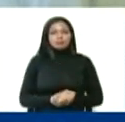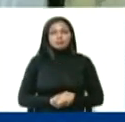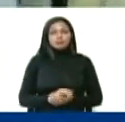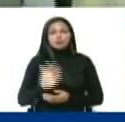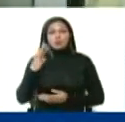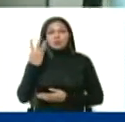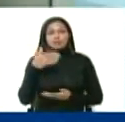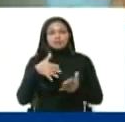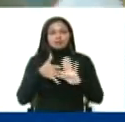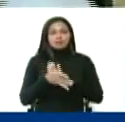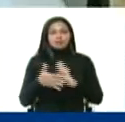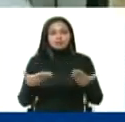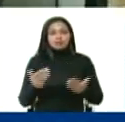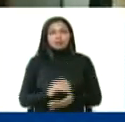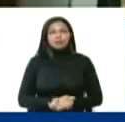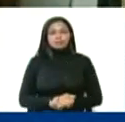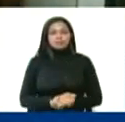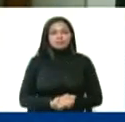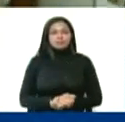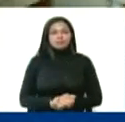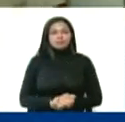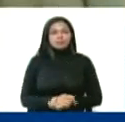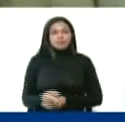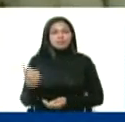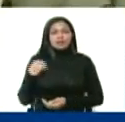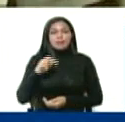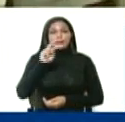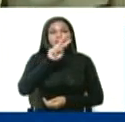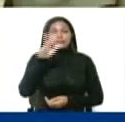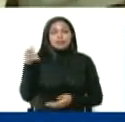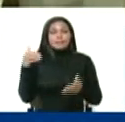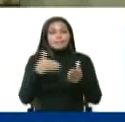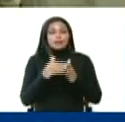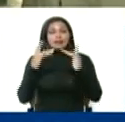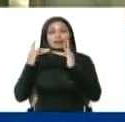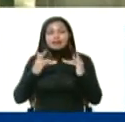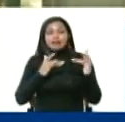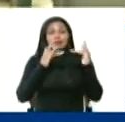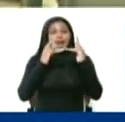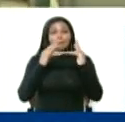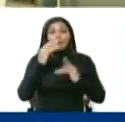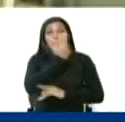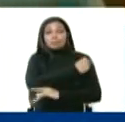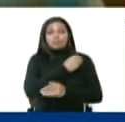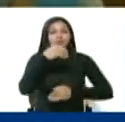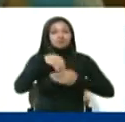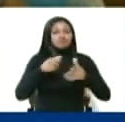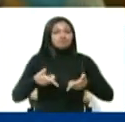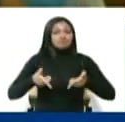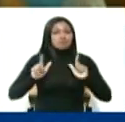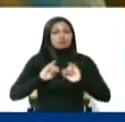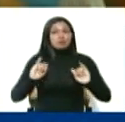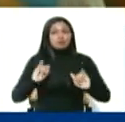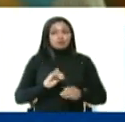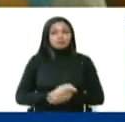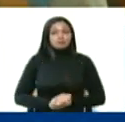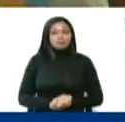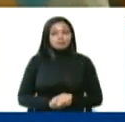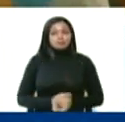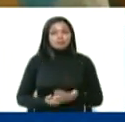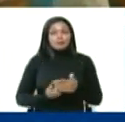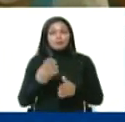clave es tener una batería, 23.500 camas de hospitalización listas, más